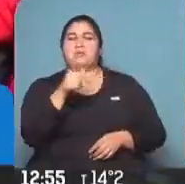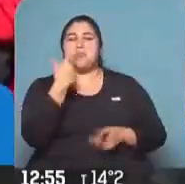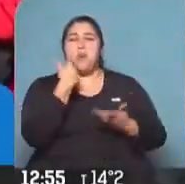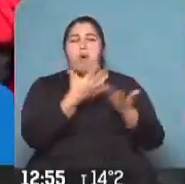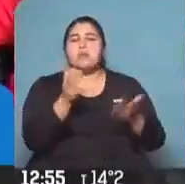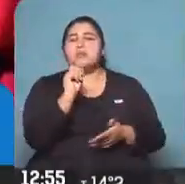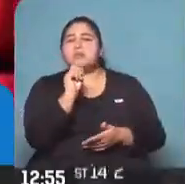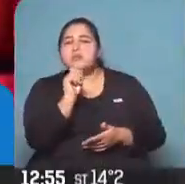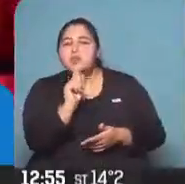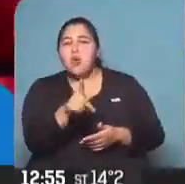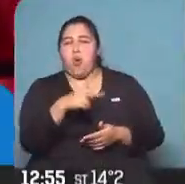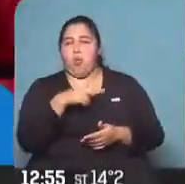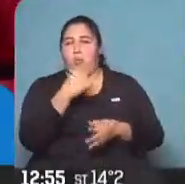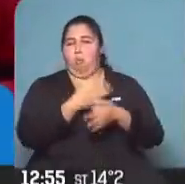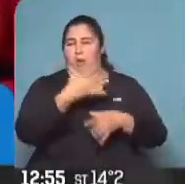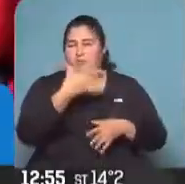i